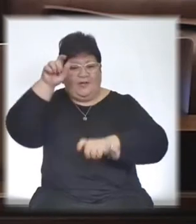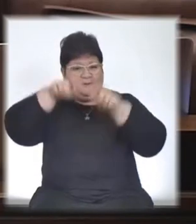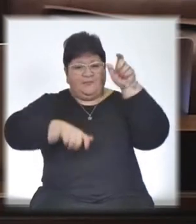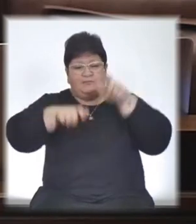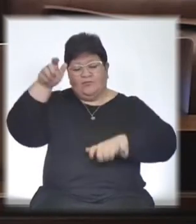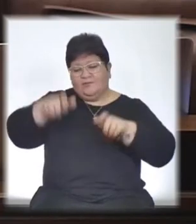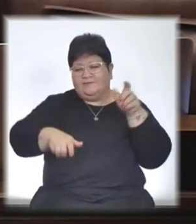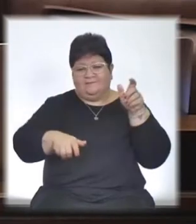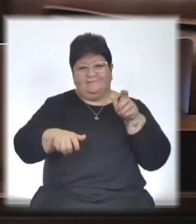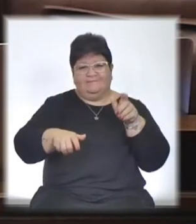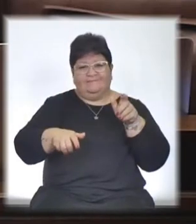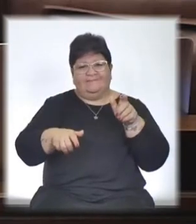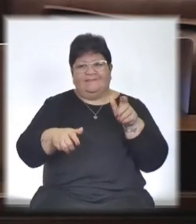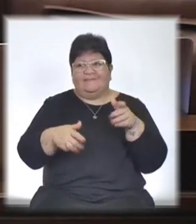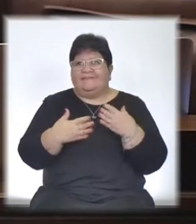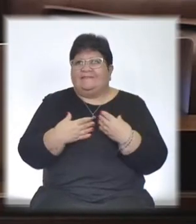libertad.